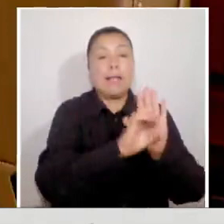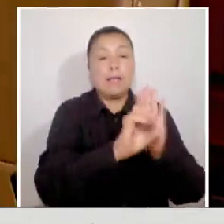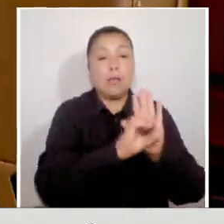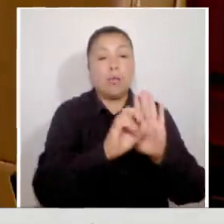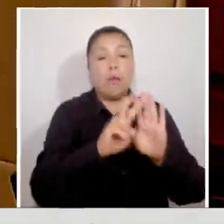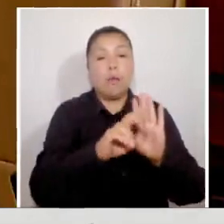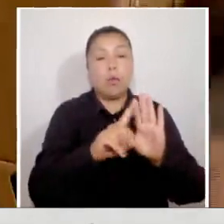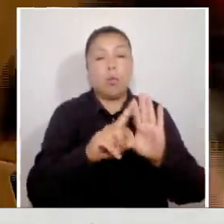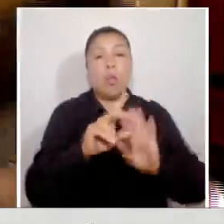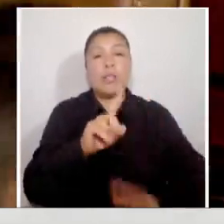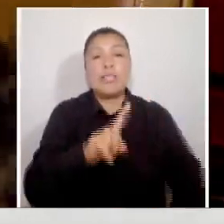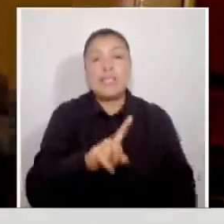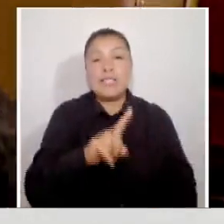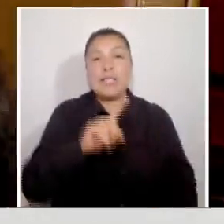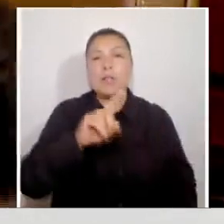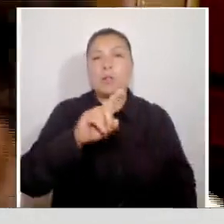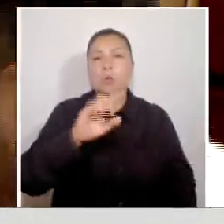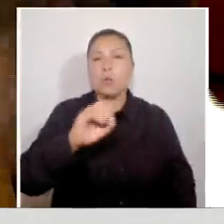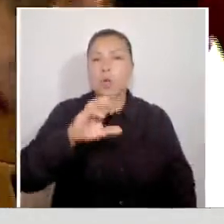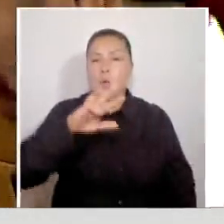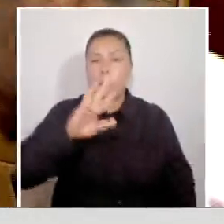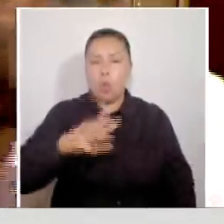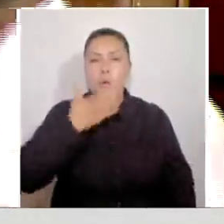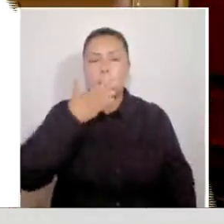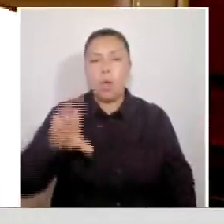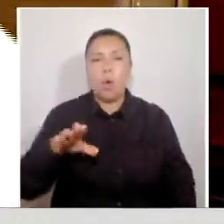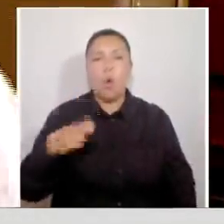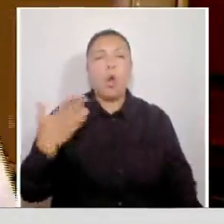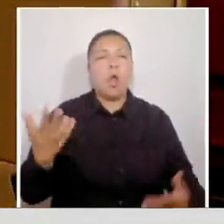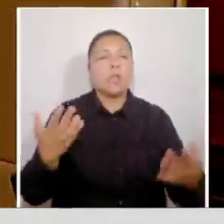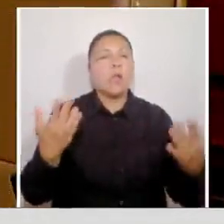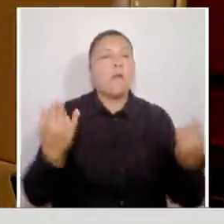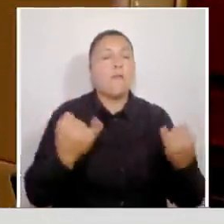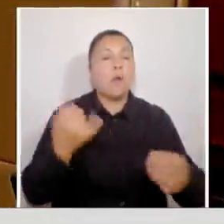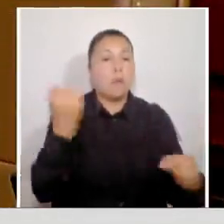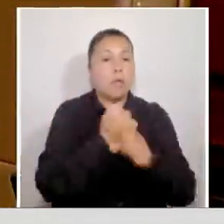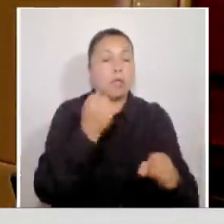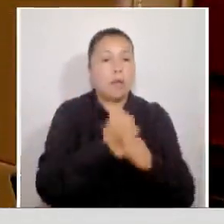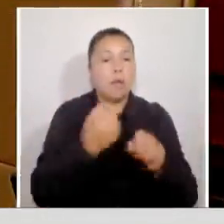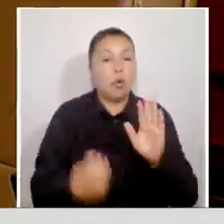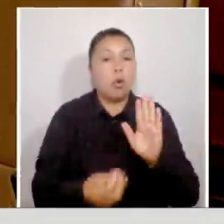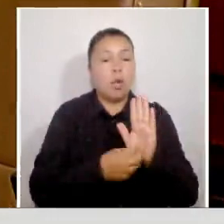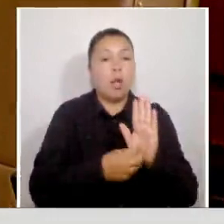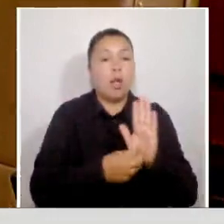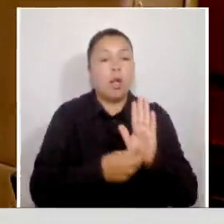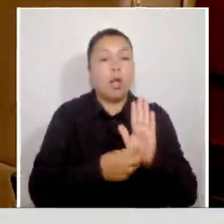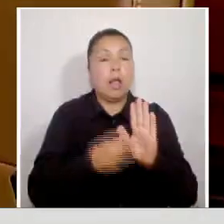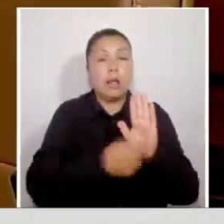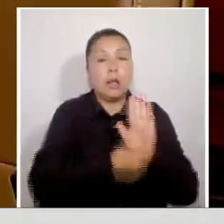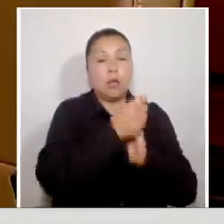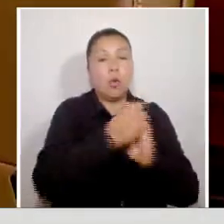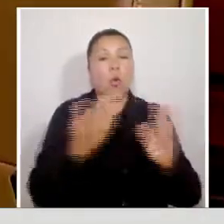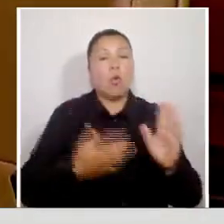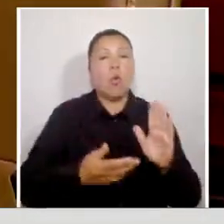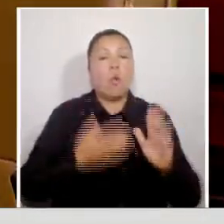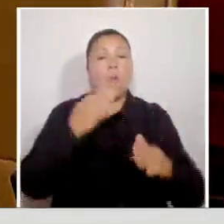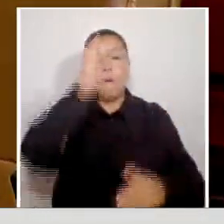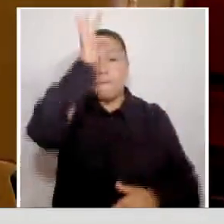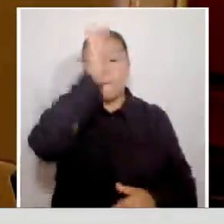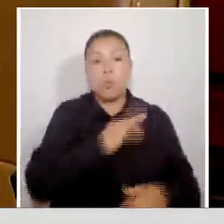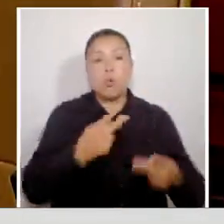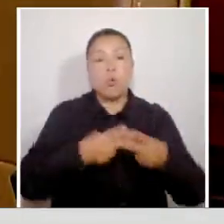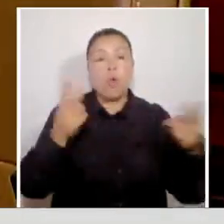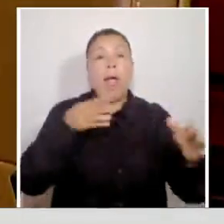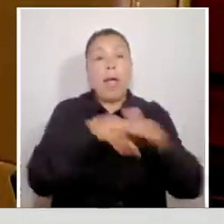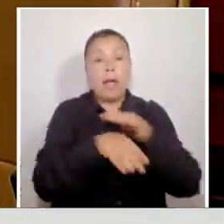21109 y una mejora en sus condiciones laborales ellas incluyen el conocimiento como funcionarios públicos el acceso a